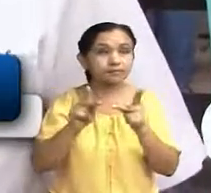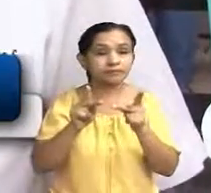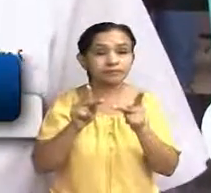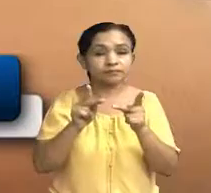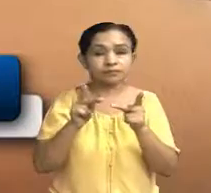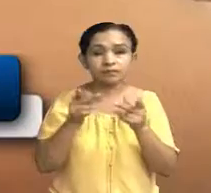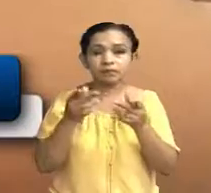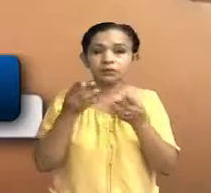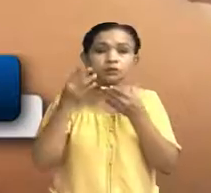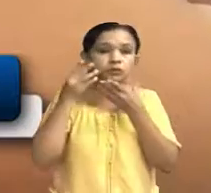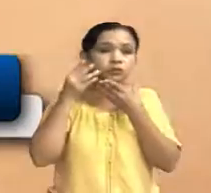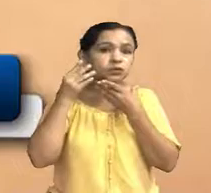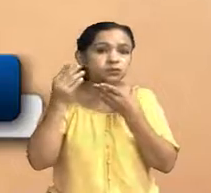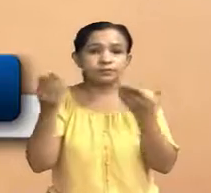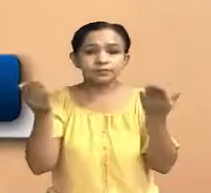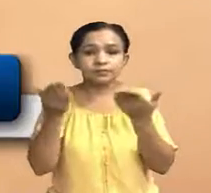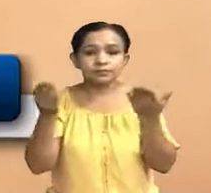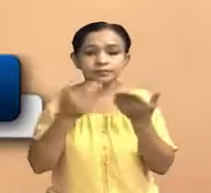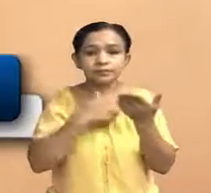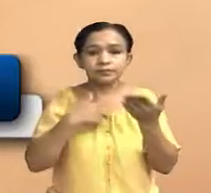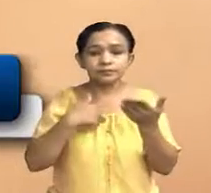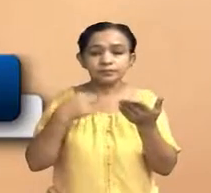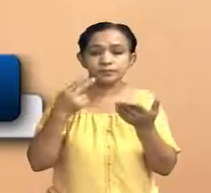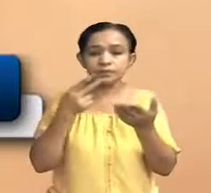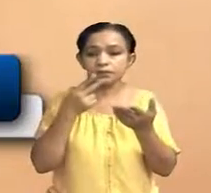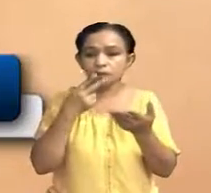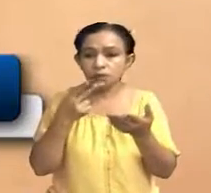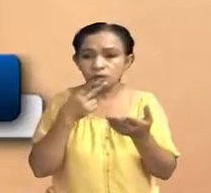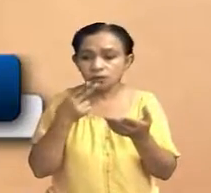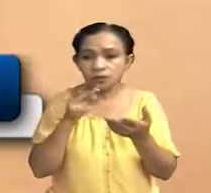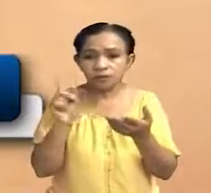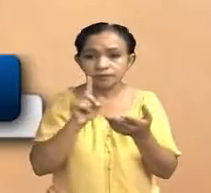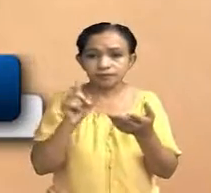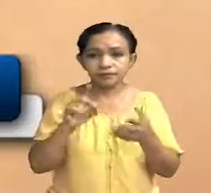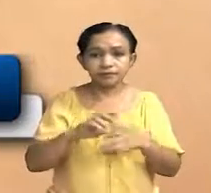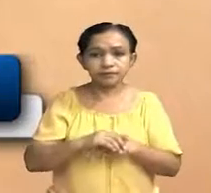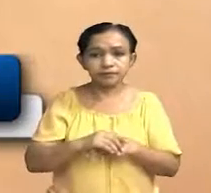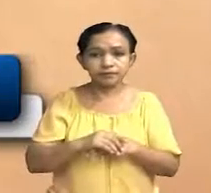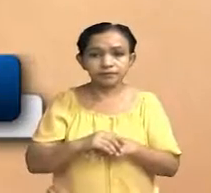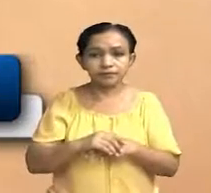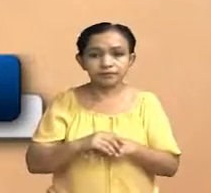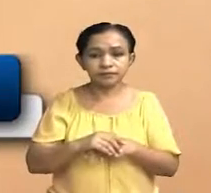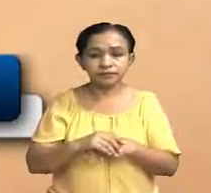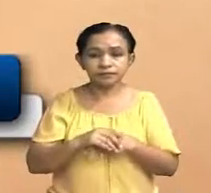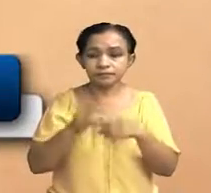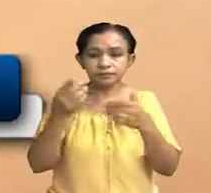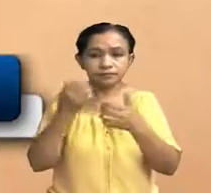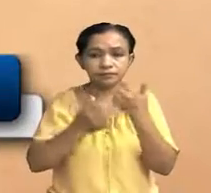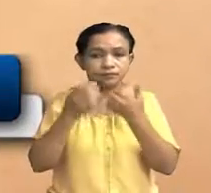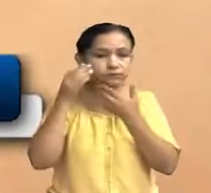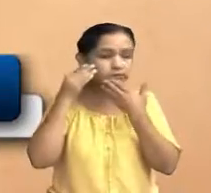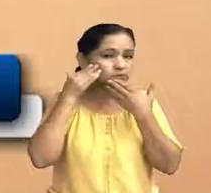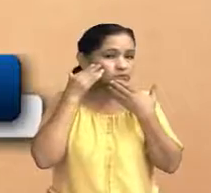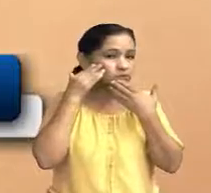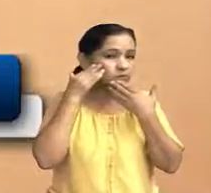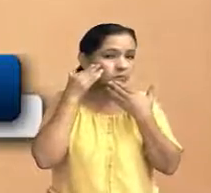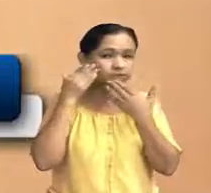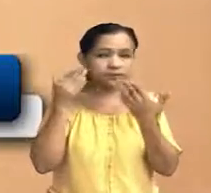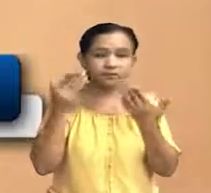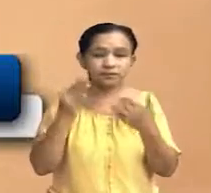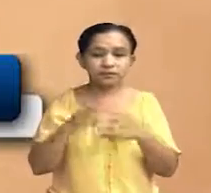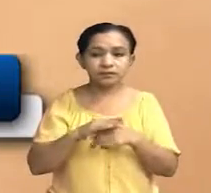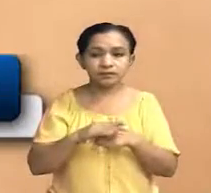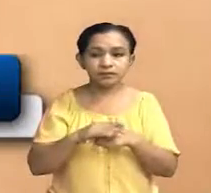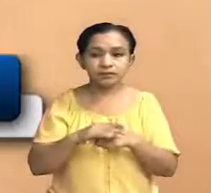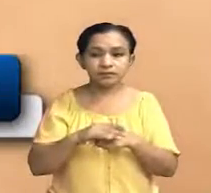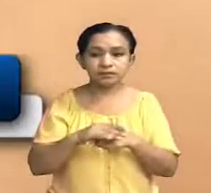moxibustión, no, ustedes utilizan el puro, me imagino que no, ¿verdad? No. En la parte afectada, por lo que puede quemar.